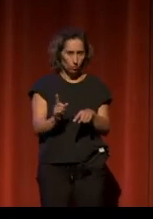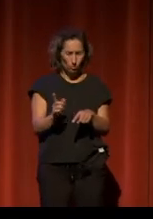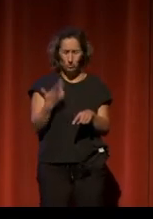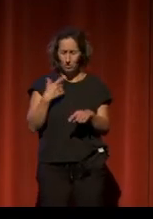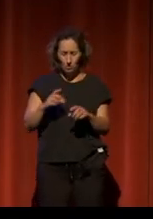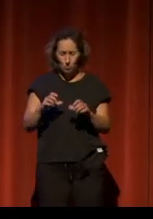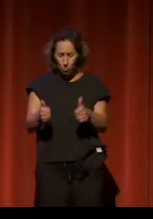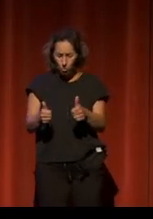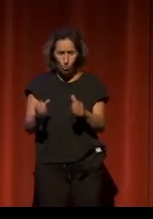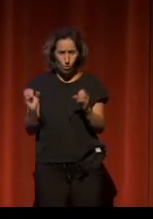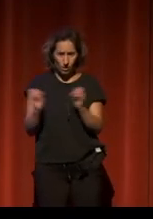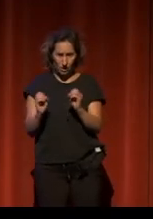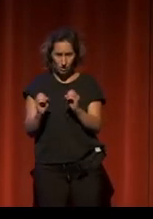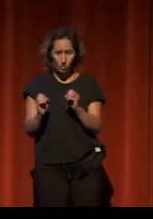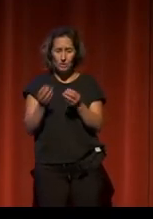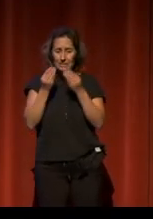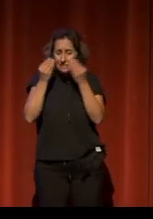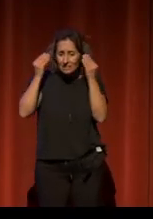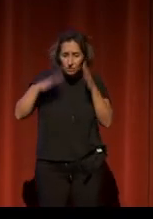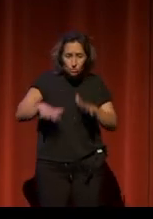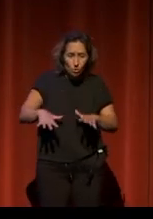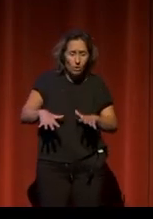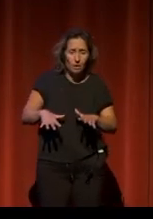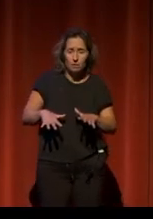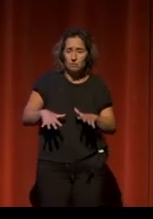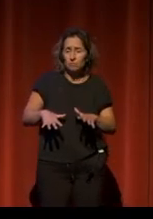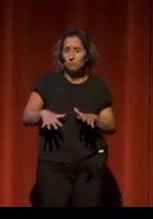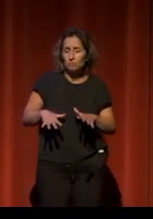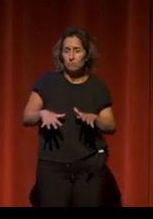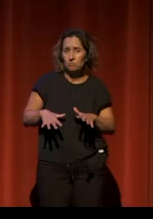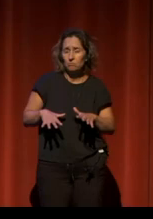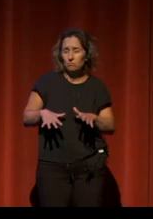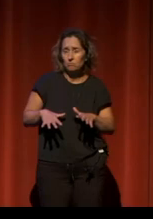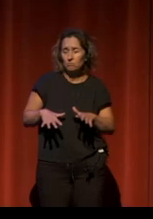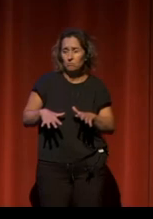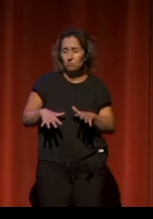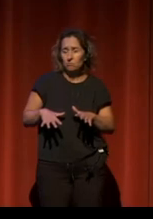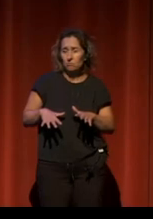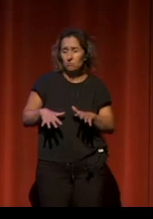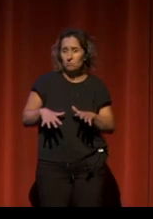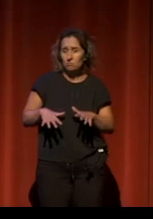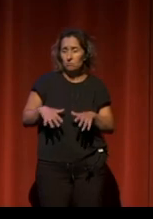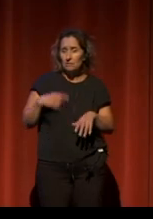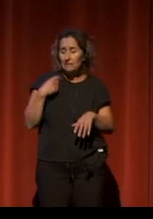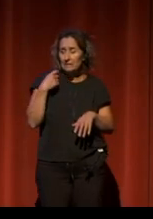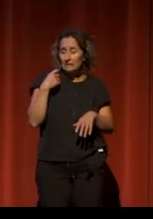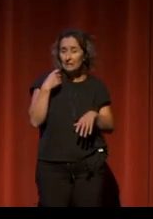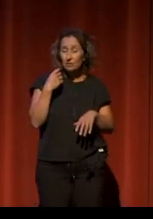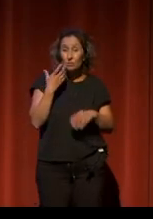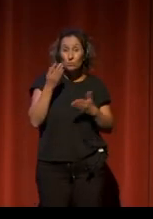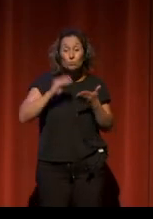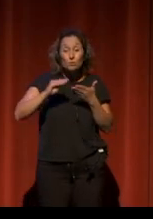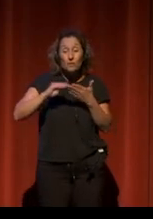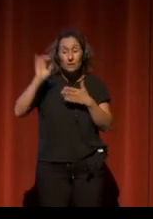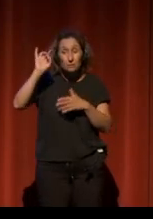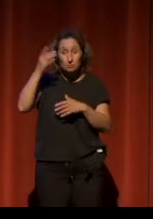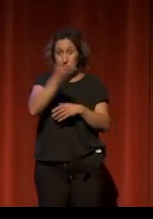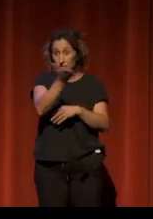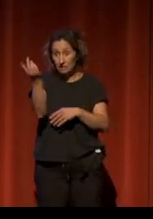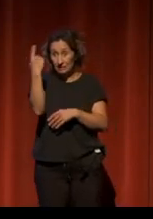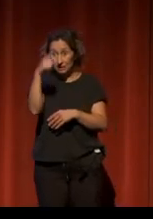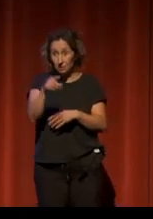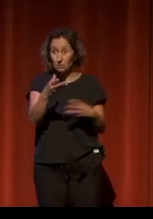cero no incluso la oralidad de las historias e siempre en fin fruto de escritorios geniales que de eso sabéis mucho